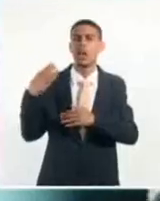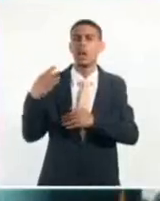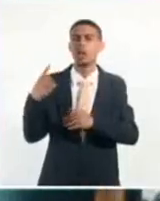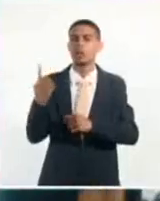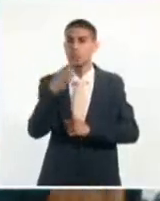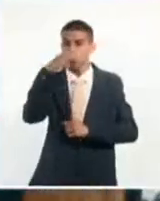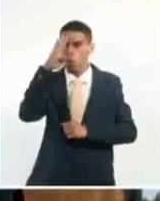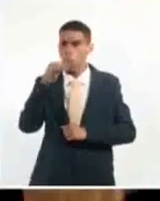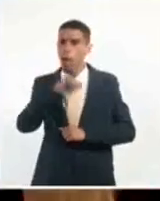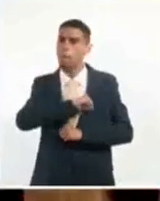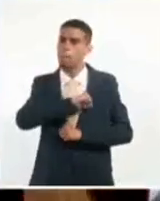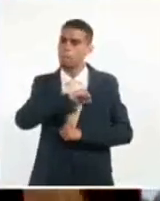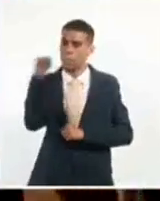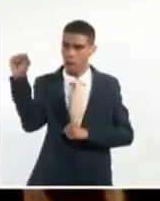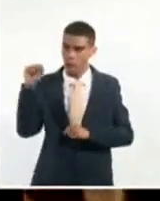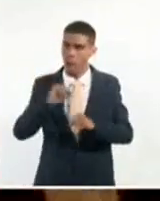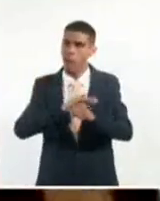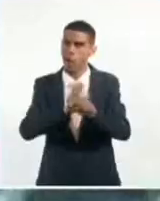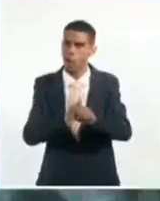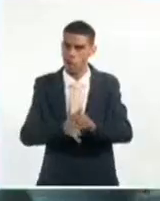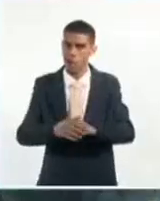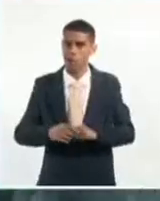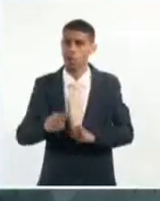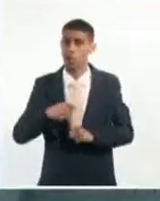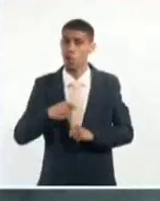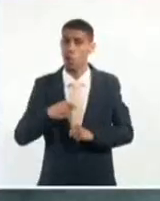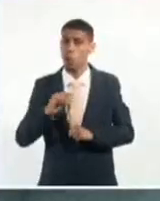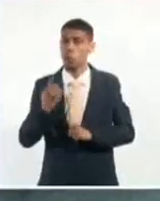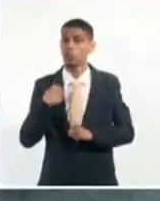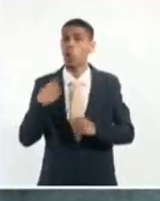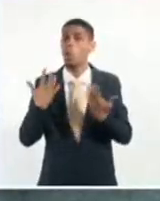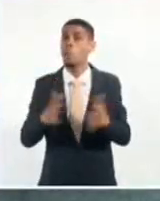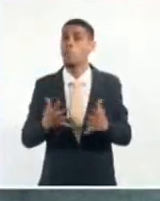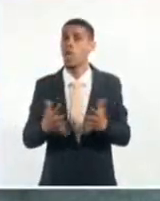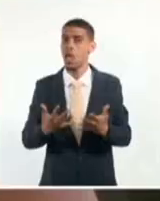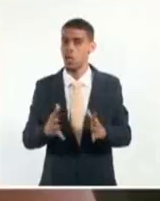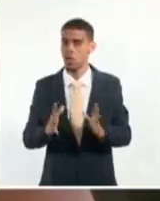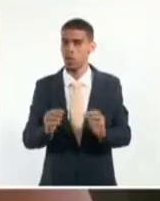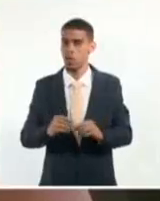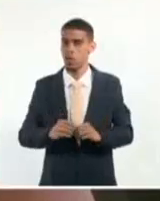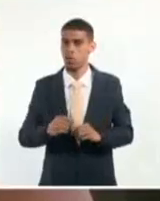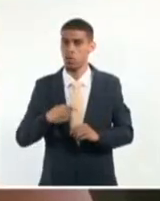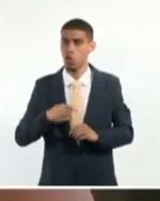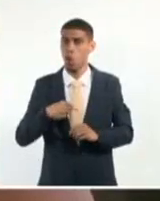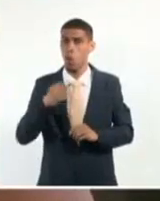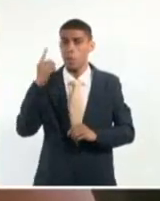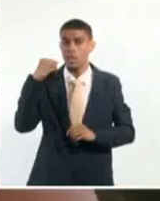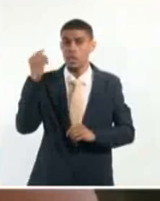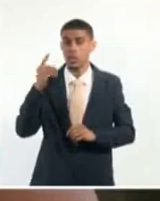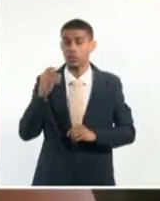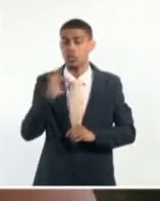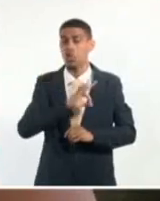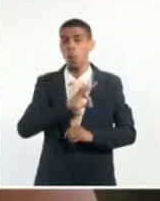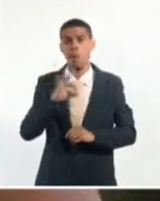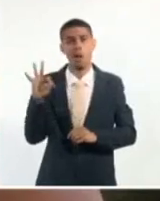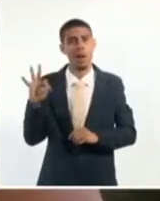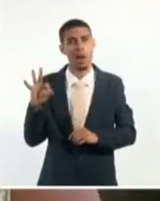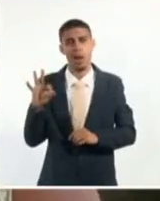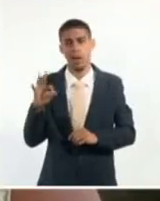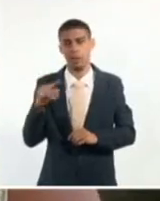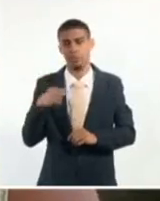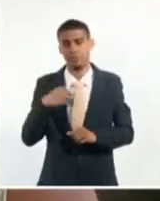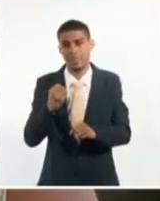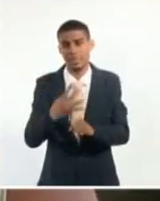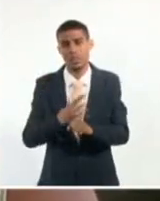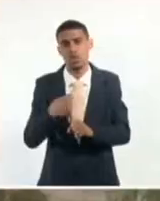hicimos. Un momento tuve miedo de decir, yo creo que esto no vamos a salir. ¿Qué me ayudó? La fe en Dios. La fe